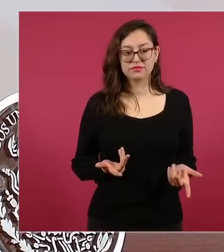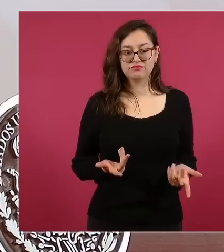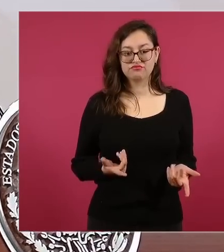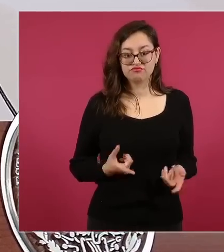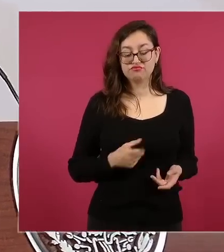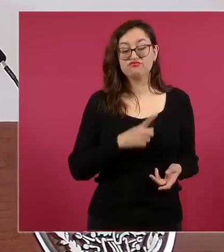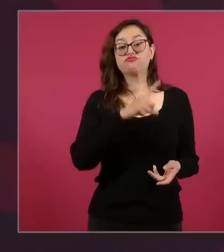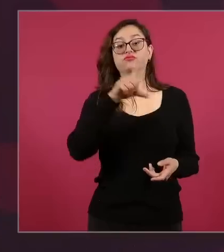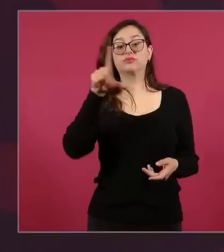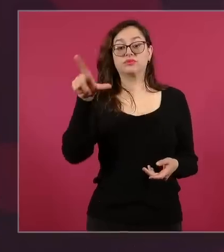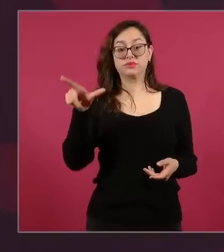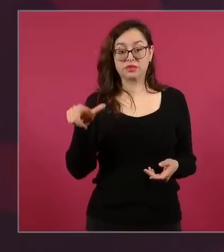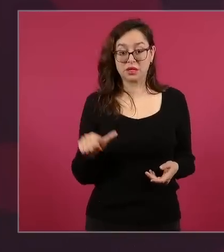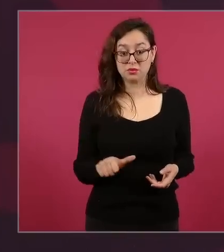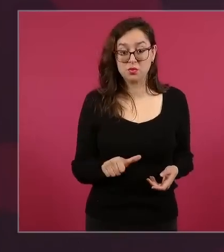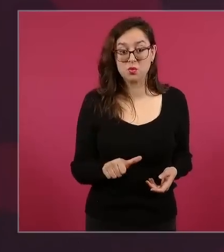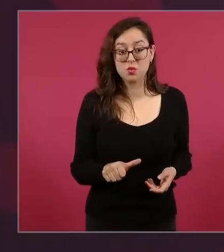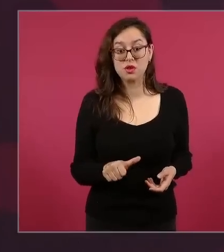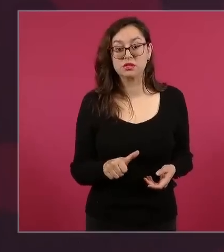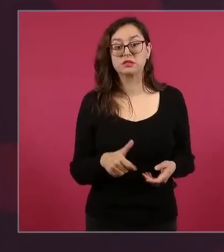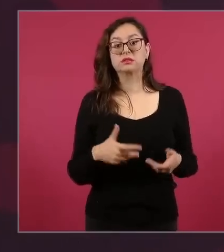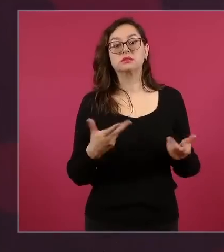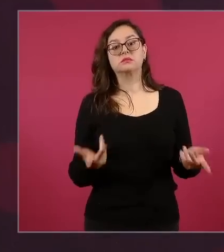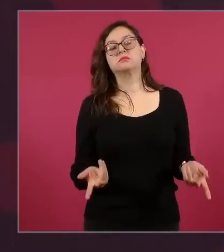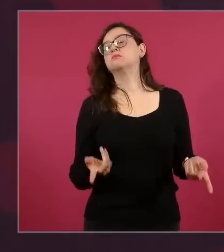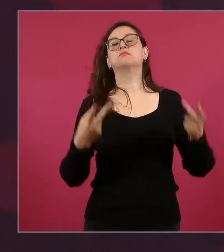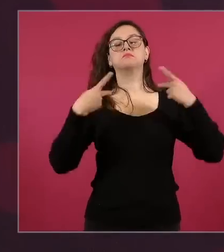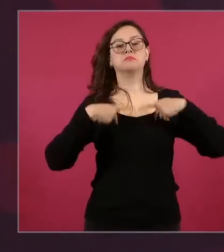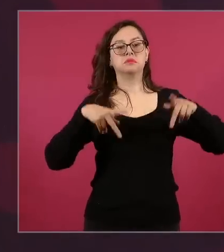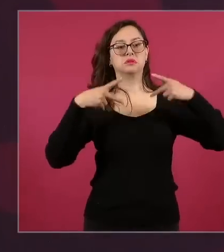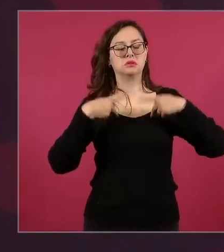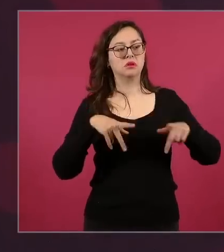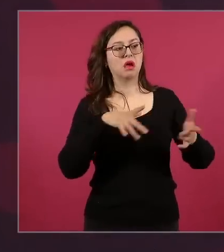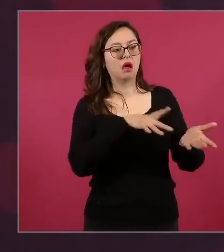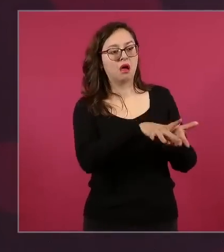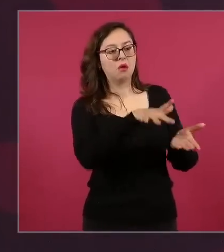a sus seguidores, no les informan bien,